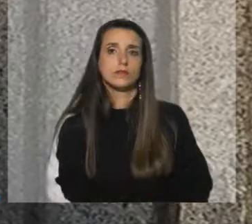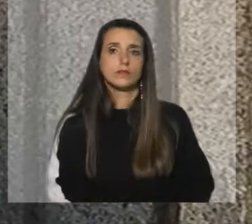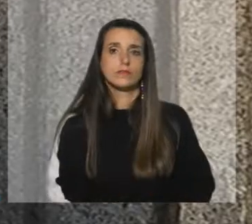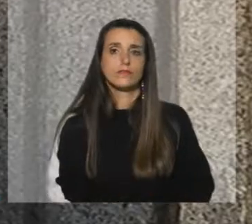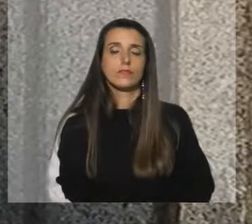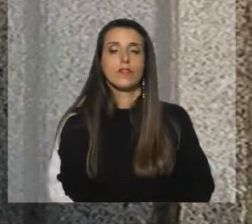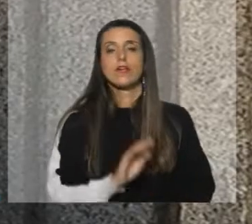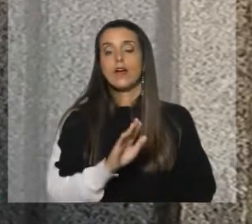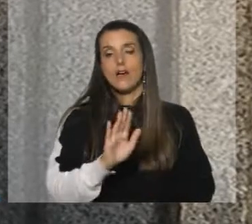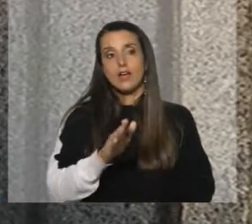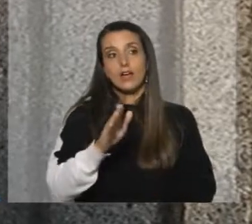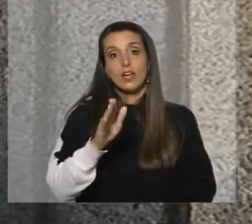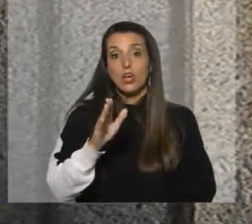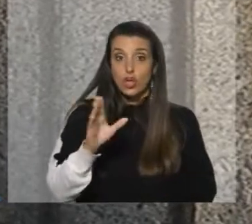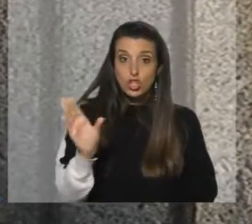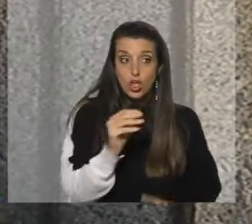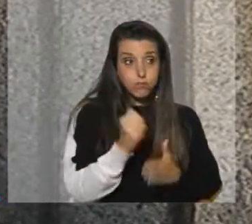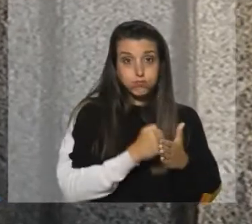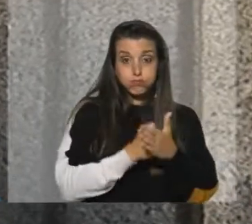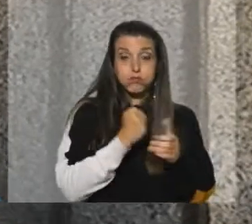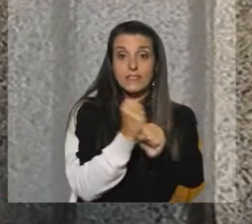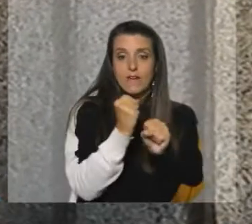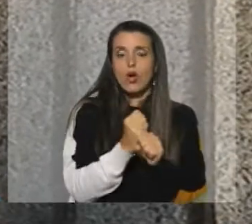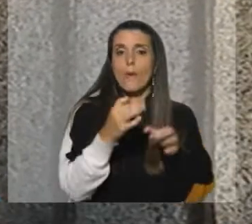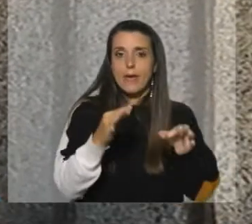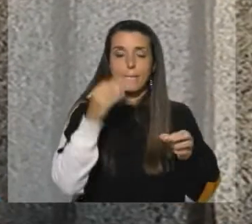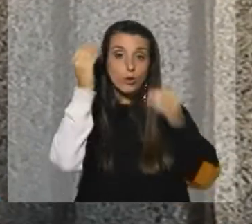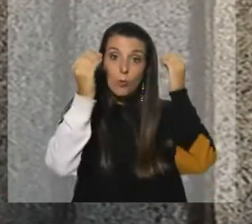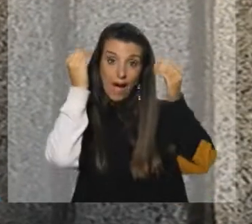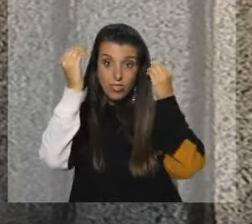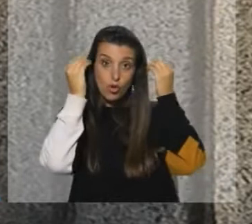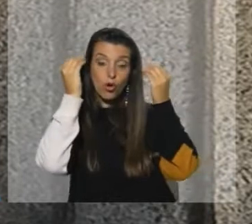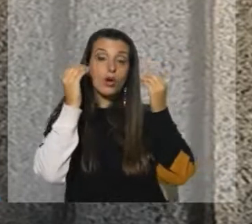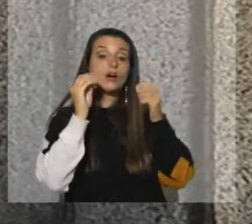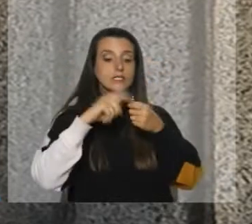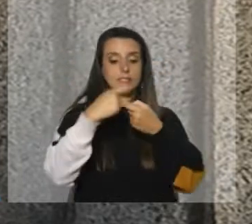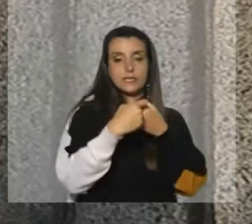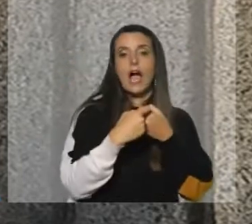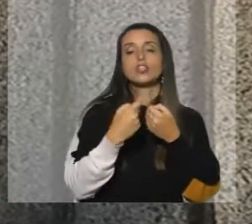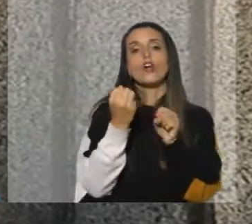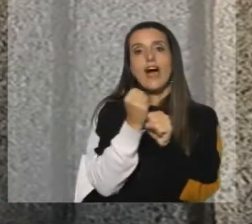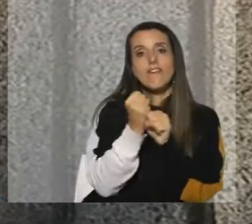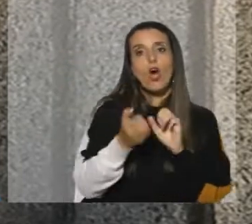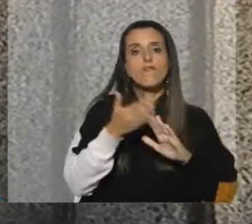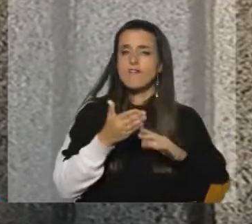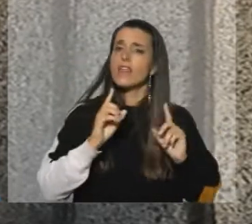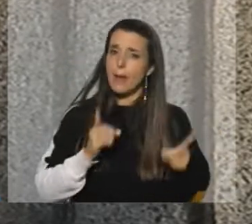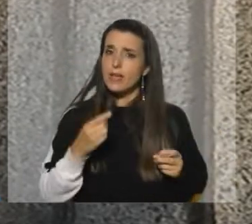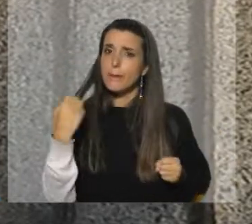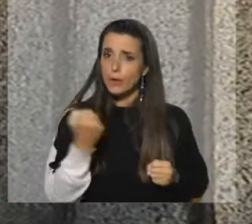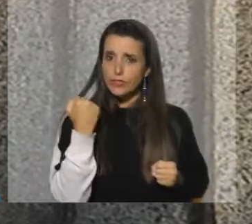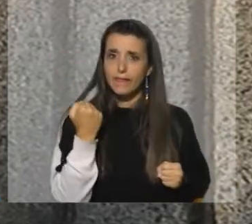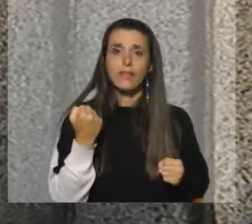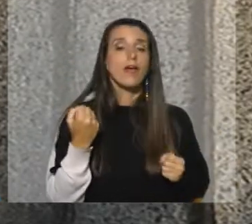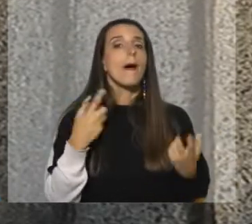todos los intereses laborales son legítimos la preocupación del sindicato por las fuentes laborales no es por supuesto